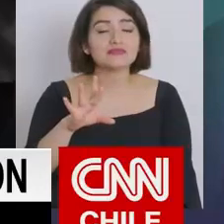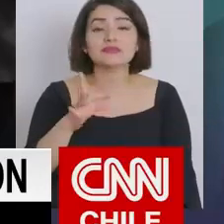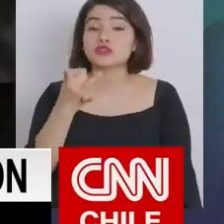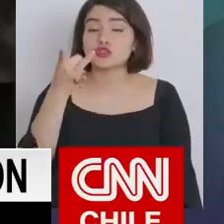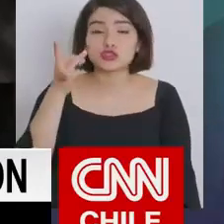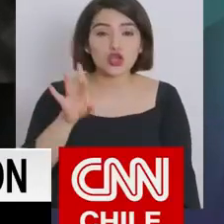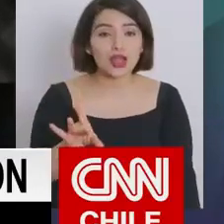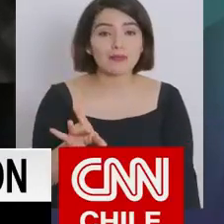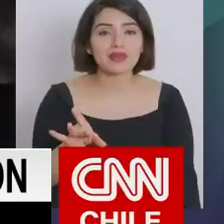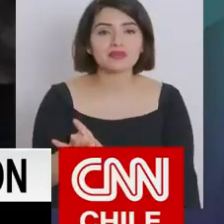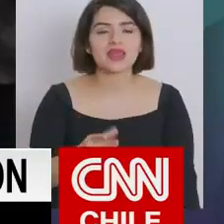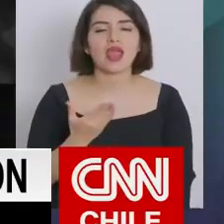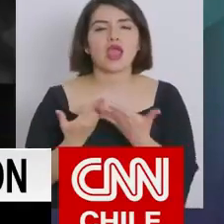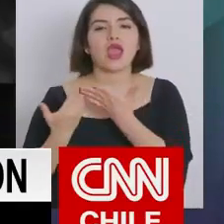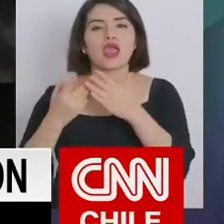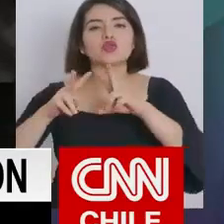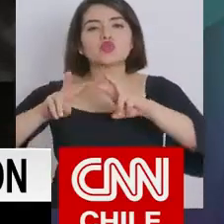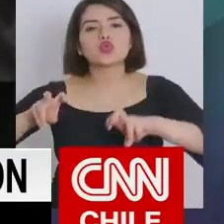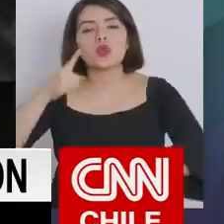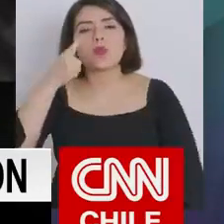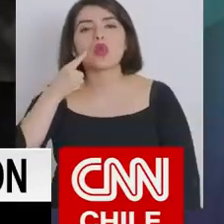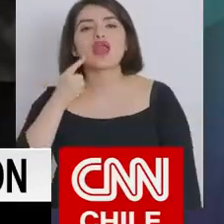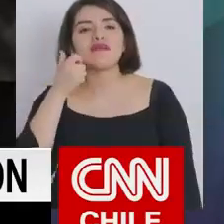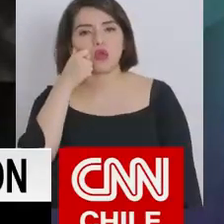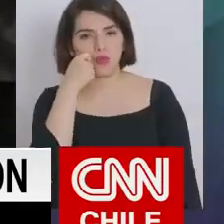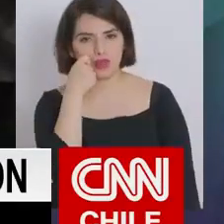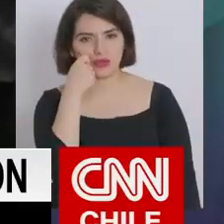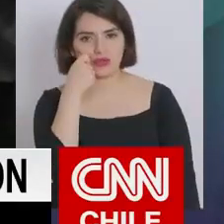solamente para un estudio clínico. Y eso es lo